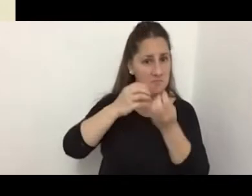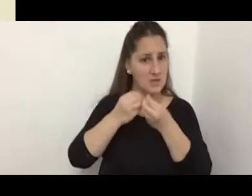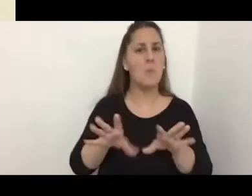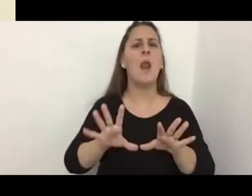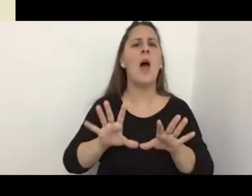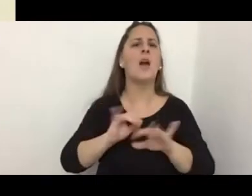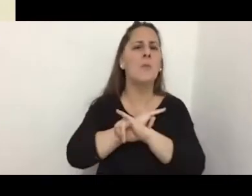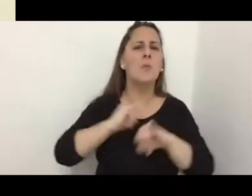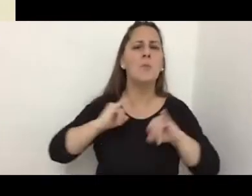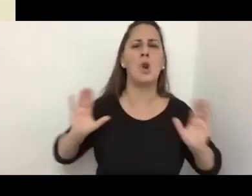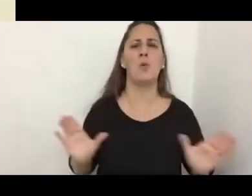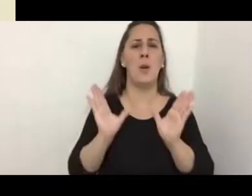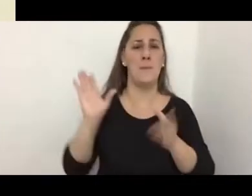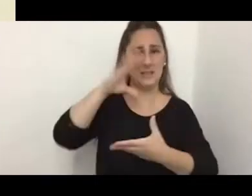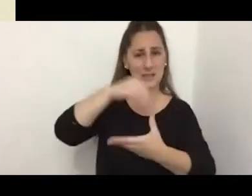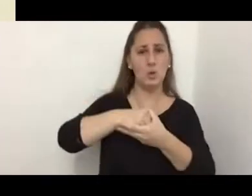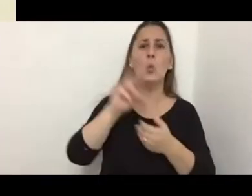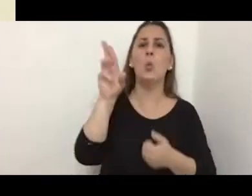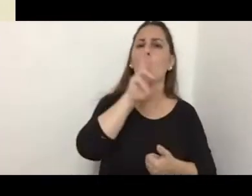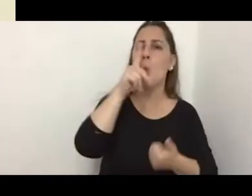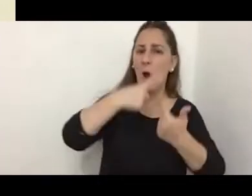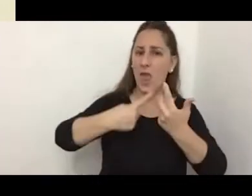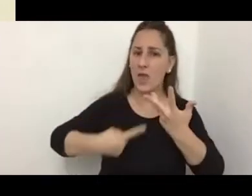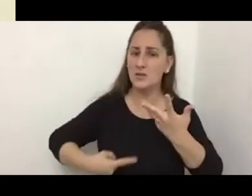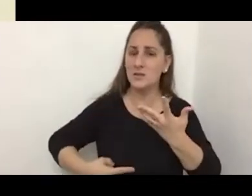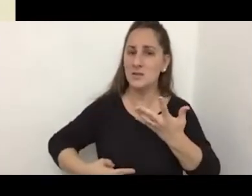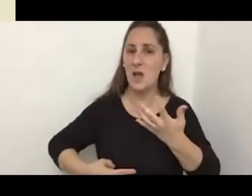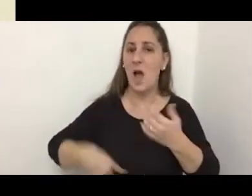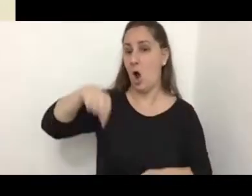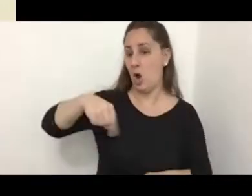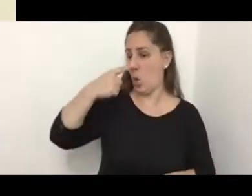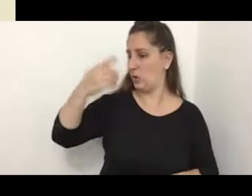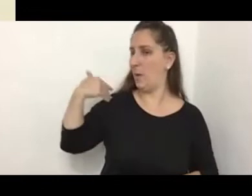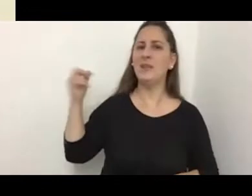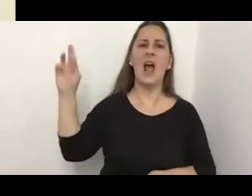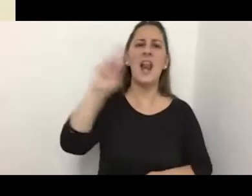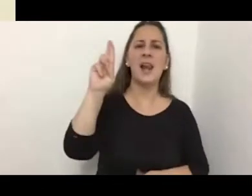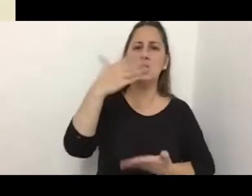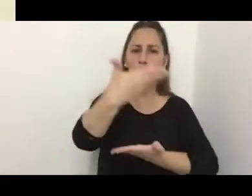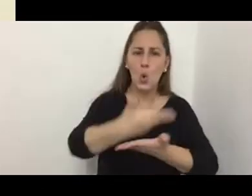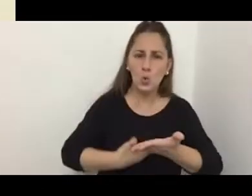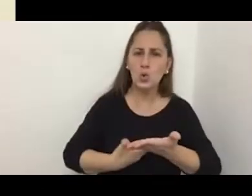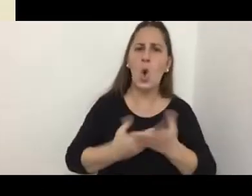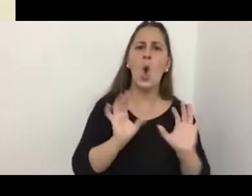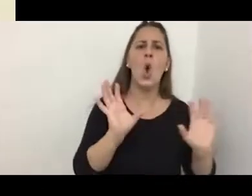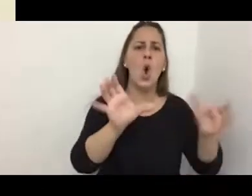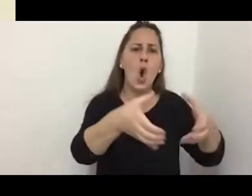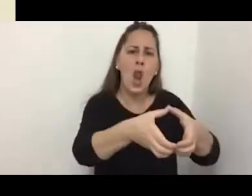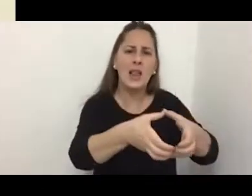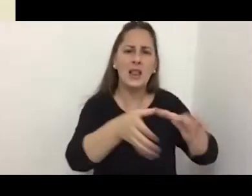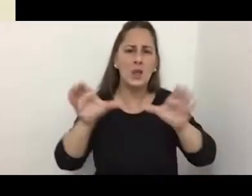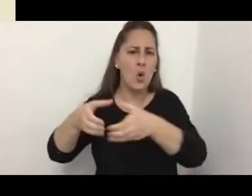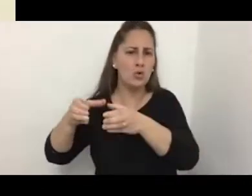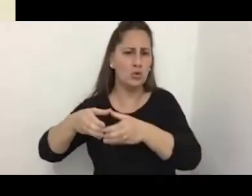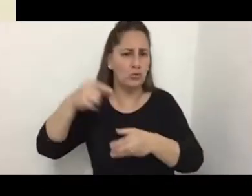la participación de las mujeres, y ahora últimamente hay una resolución también, u otros colectivos.